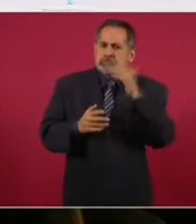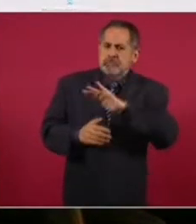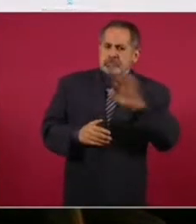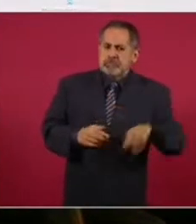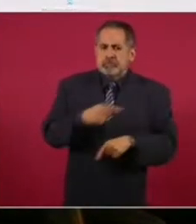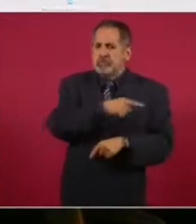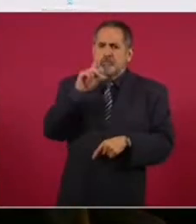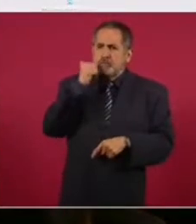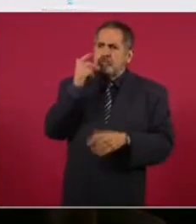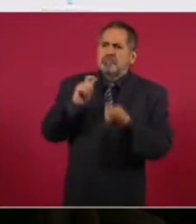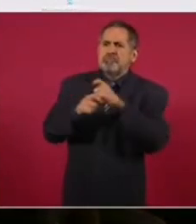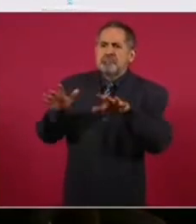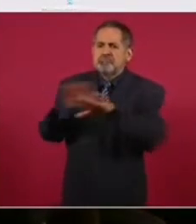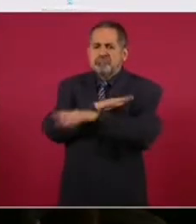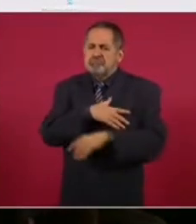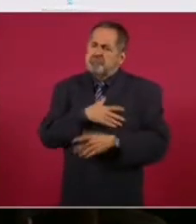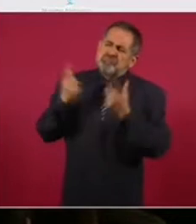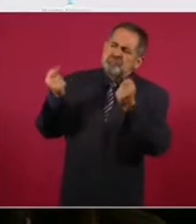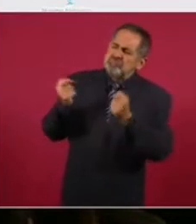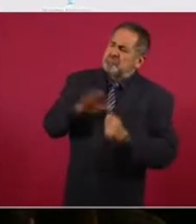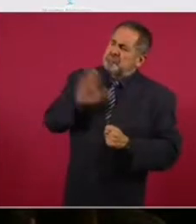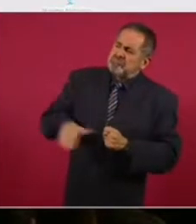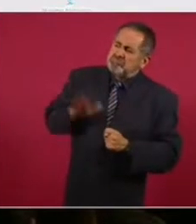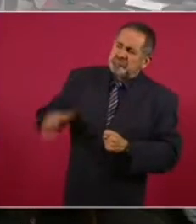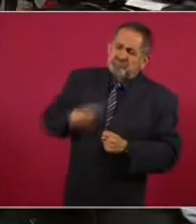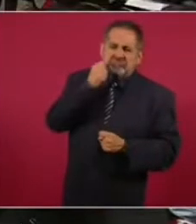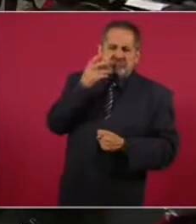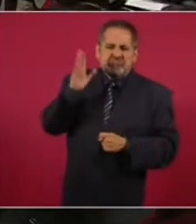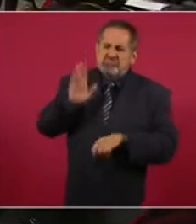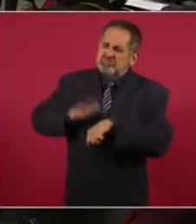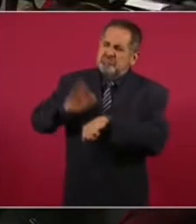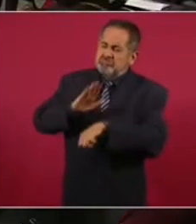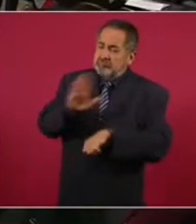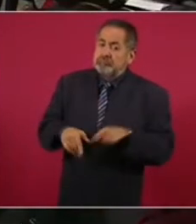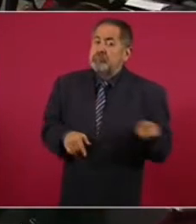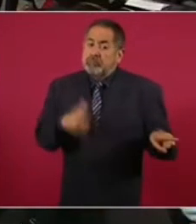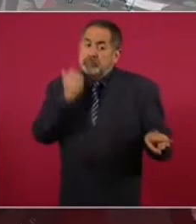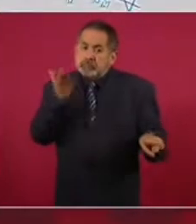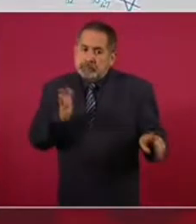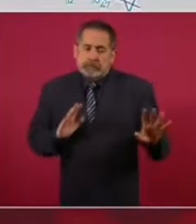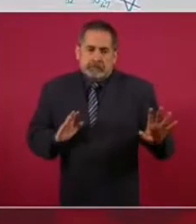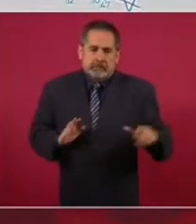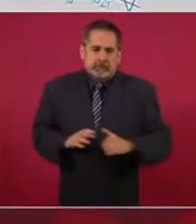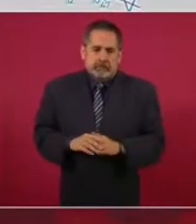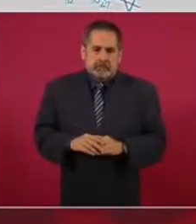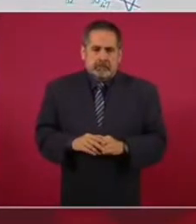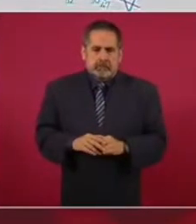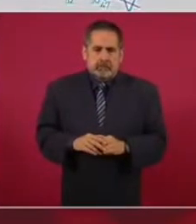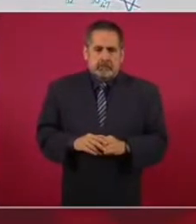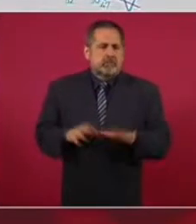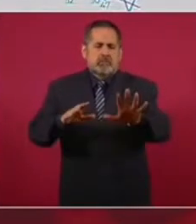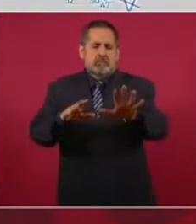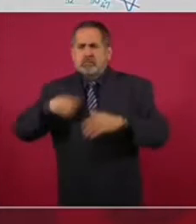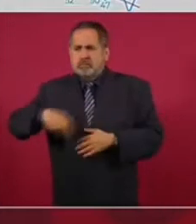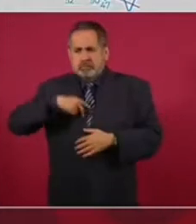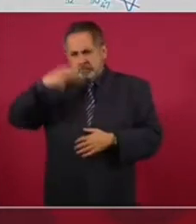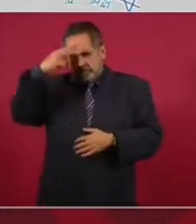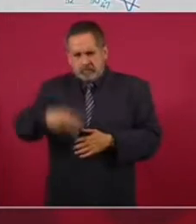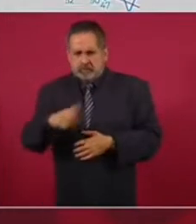los que no quieren la transformación, ¿sí? Quisieran muertos. O sea, los creo que los mexicanos no queremos más en